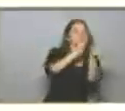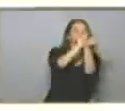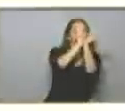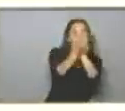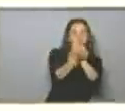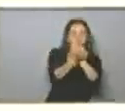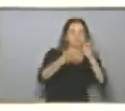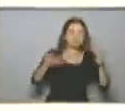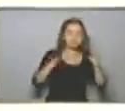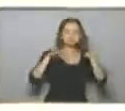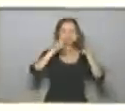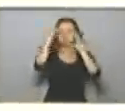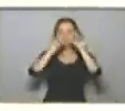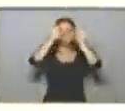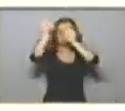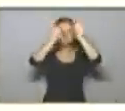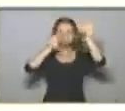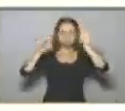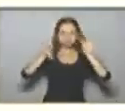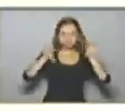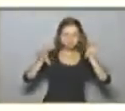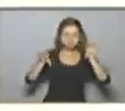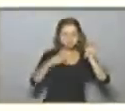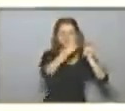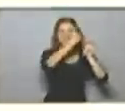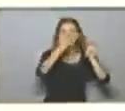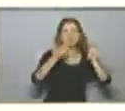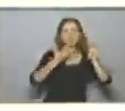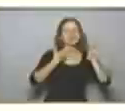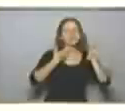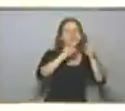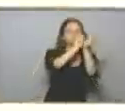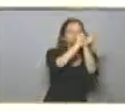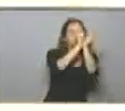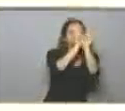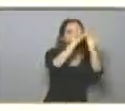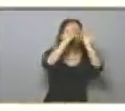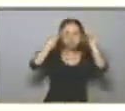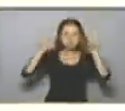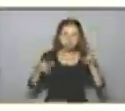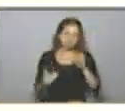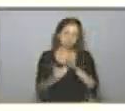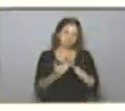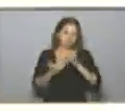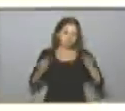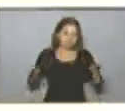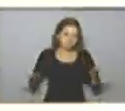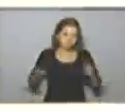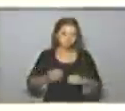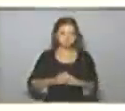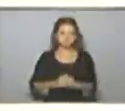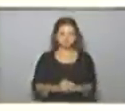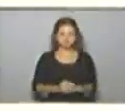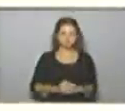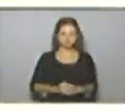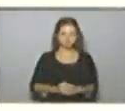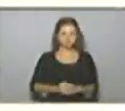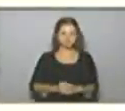que cada uno, me imagino que Ratzinger tenía una pronunciación un poco diferente a la de los clásicos.